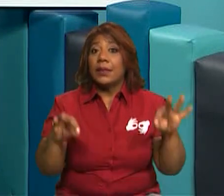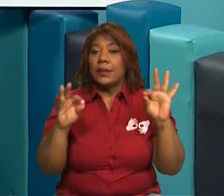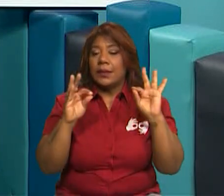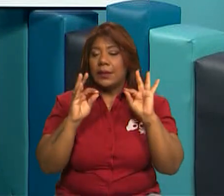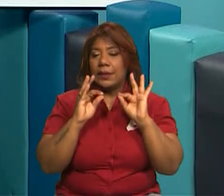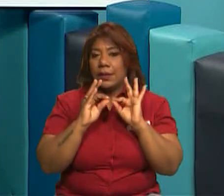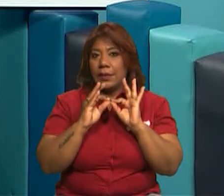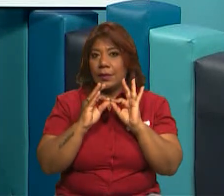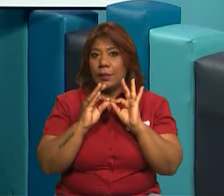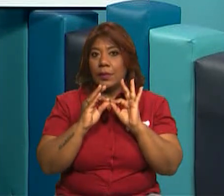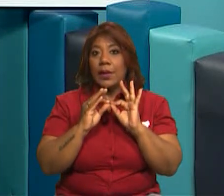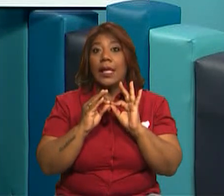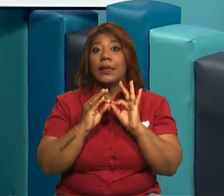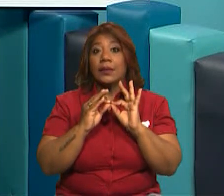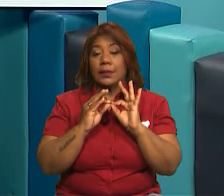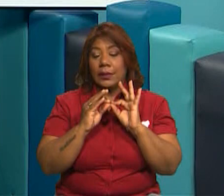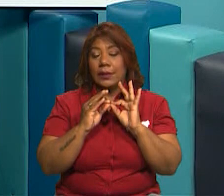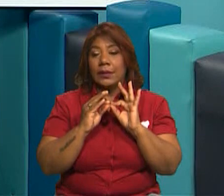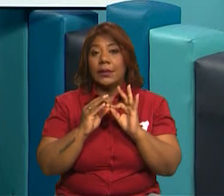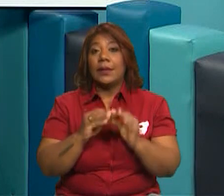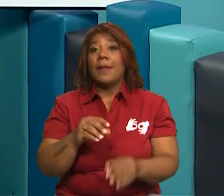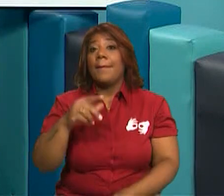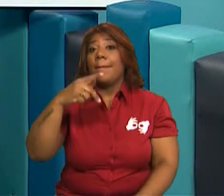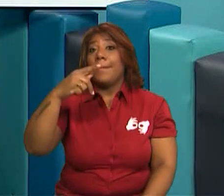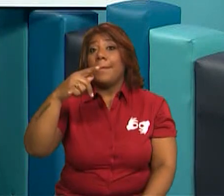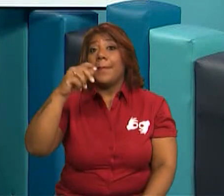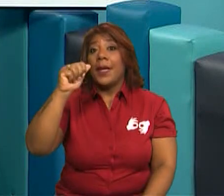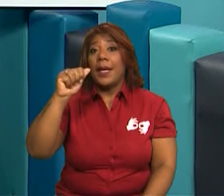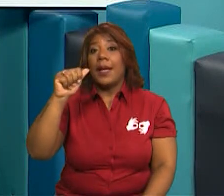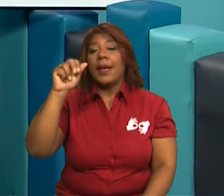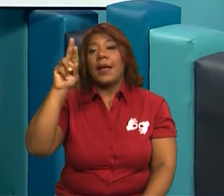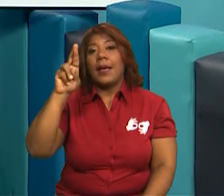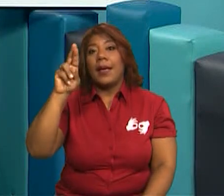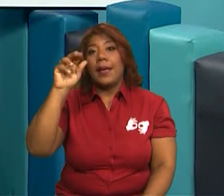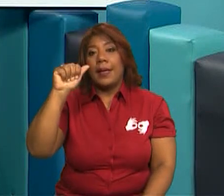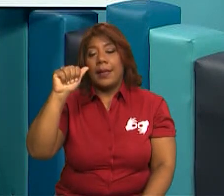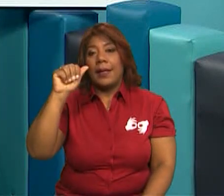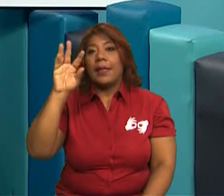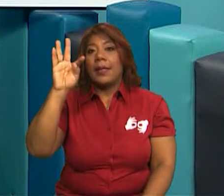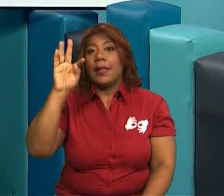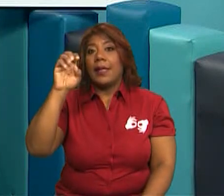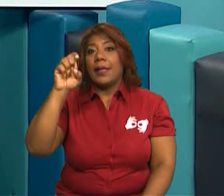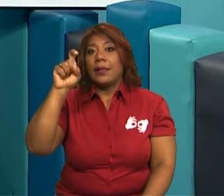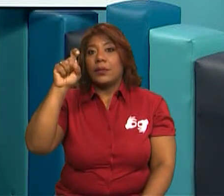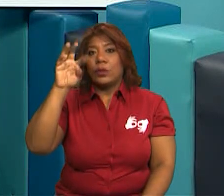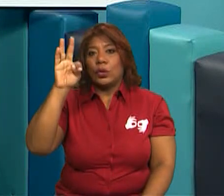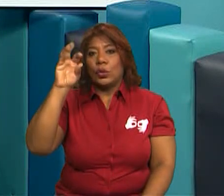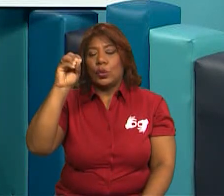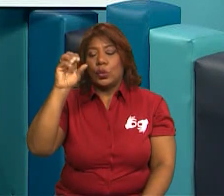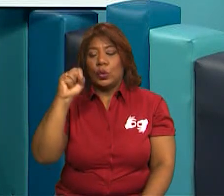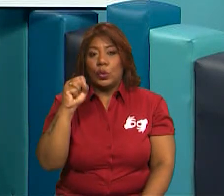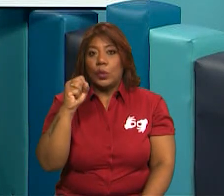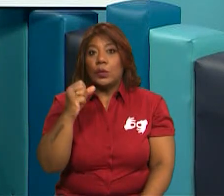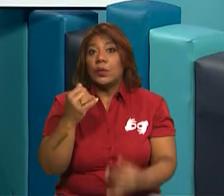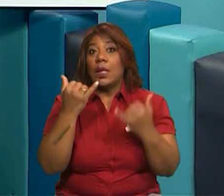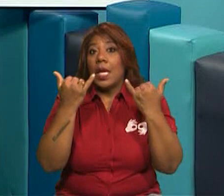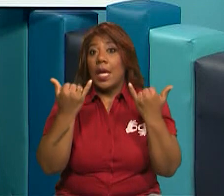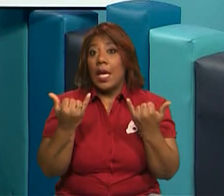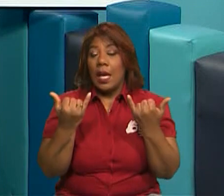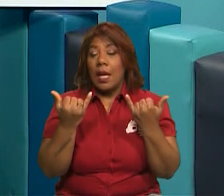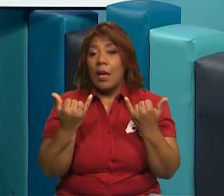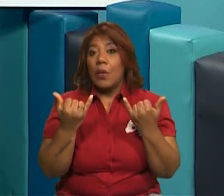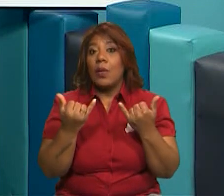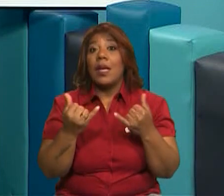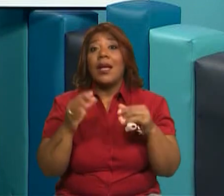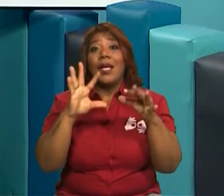que son los elementos paratextuales. Ahora vamos a adentrarnos en lo que es la